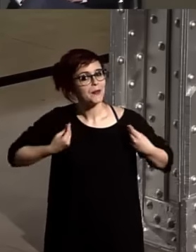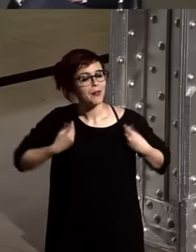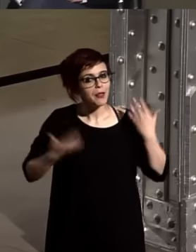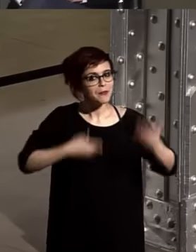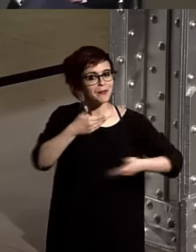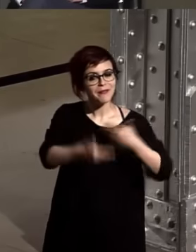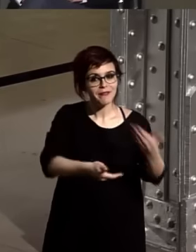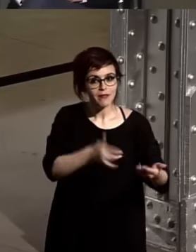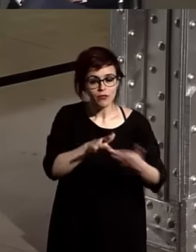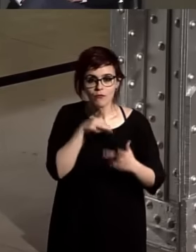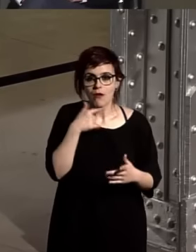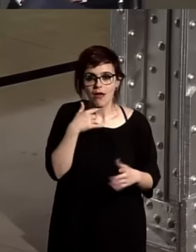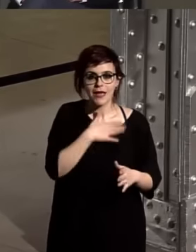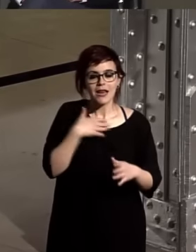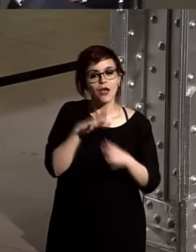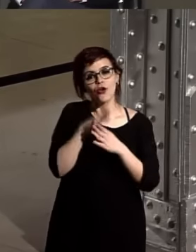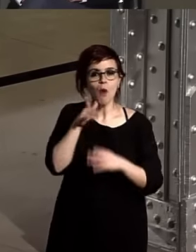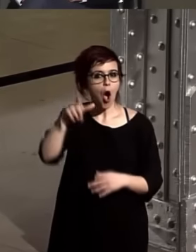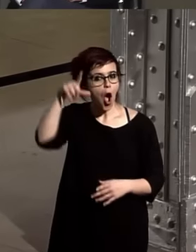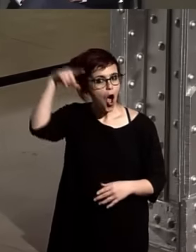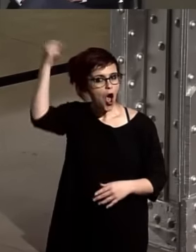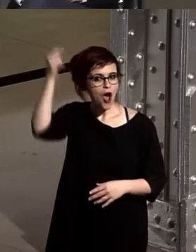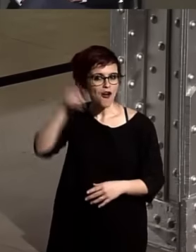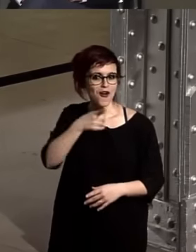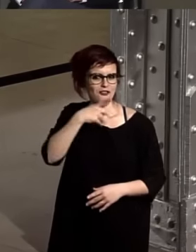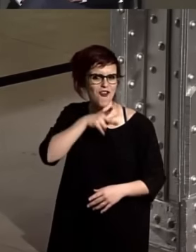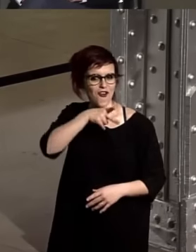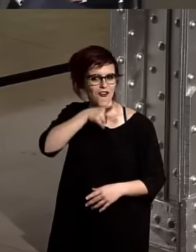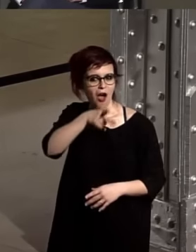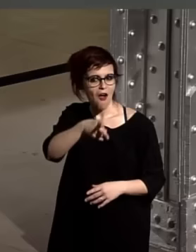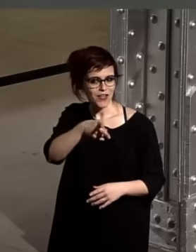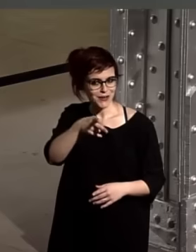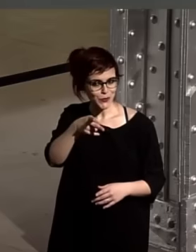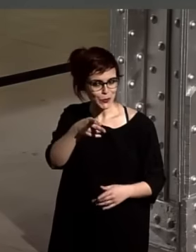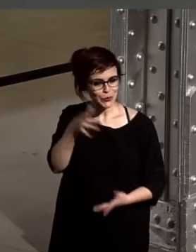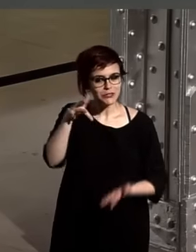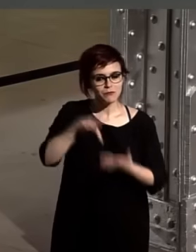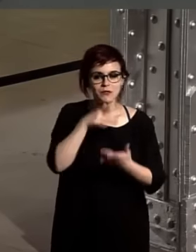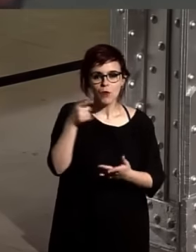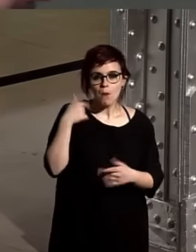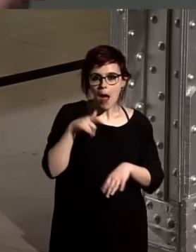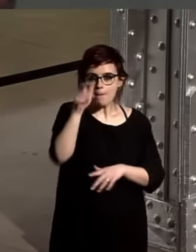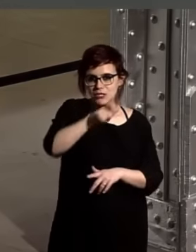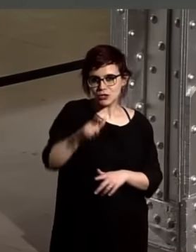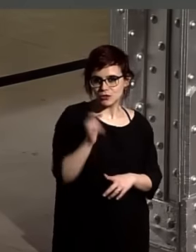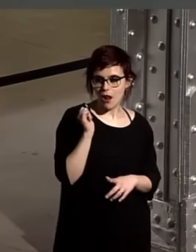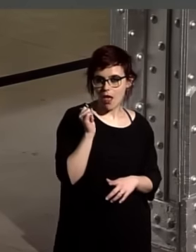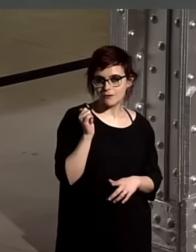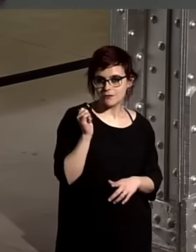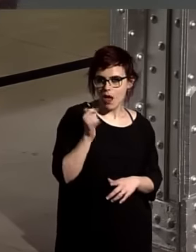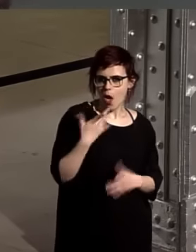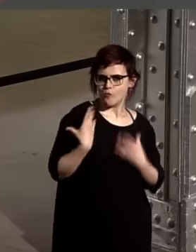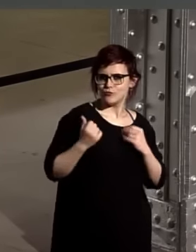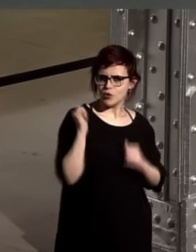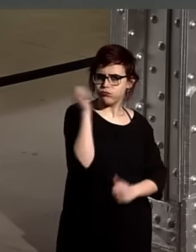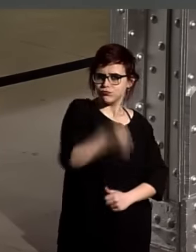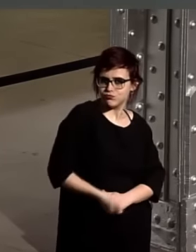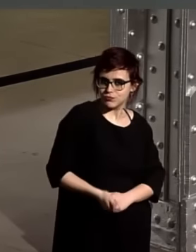que yo le quería llamar el Robin Hood de la ciencia en el sentido que robaba a los que tenían mucho para compartirlo en los que